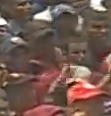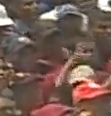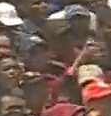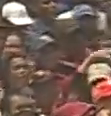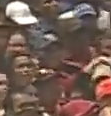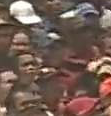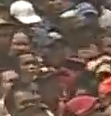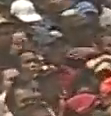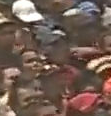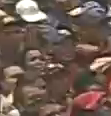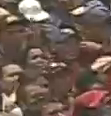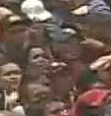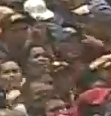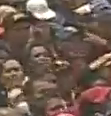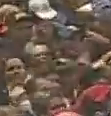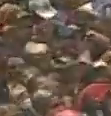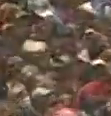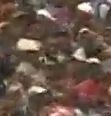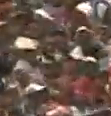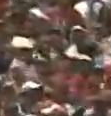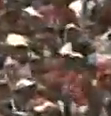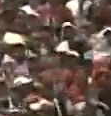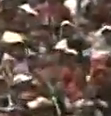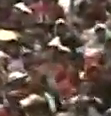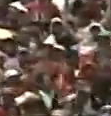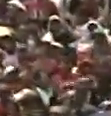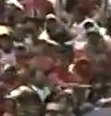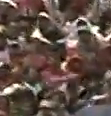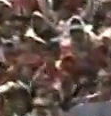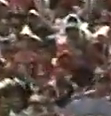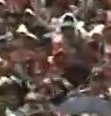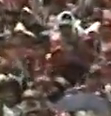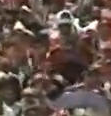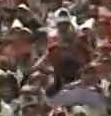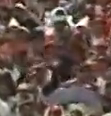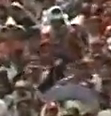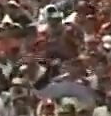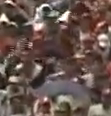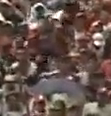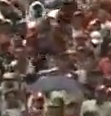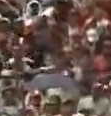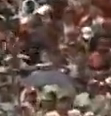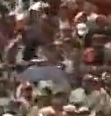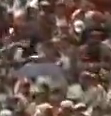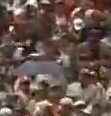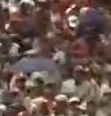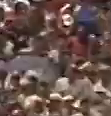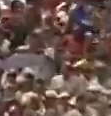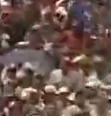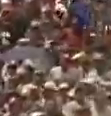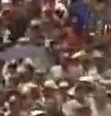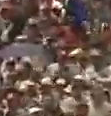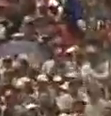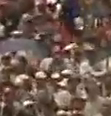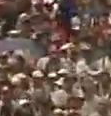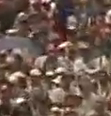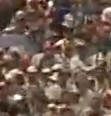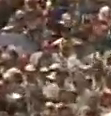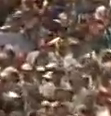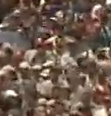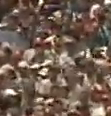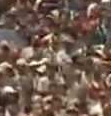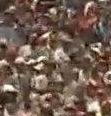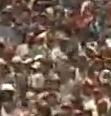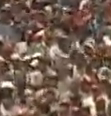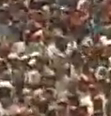Estamos en vivo directo desde San Félix, Estado Bolívar, donde el candidato de la patria, Nicolás Maduro, visita esta entidad por segunda